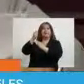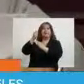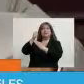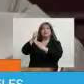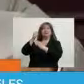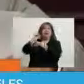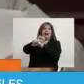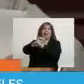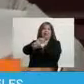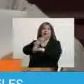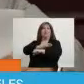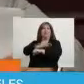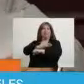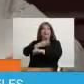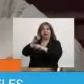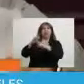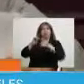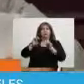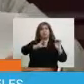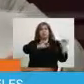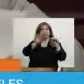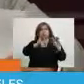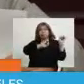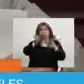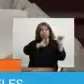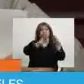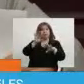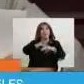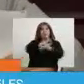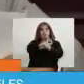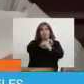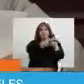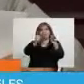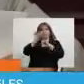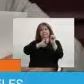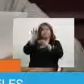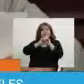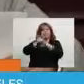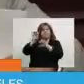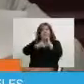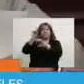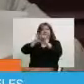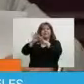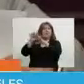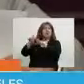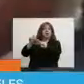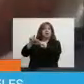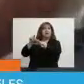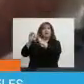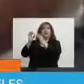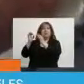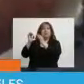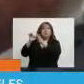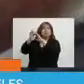indispensables para contener el aumento de las personas privadas de la libertad, que produce la mayor